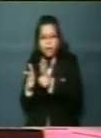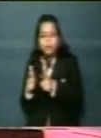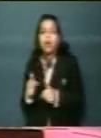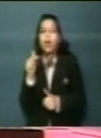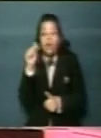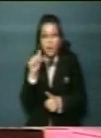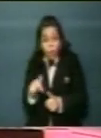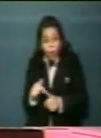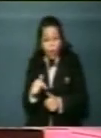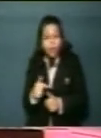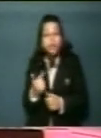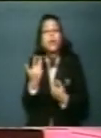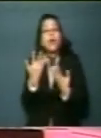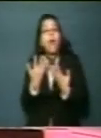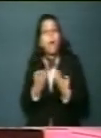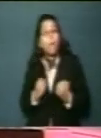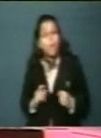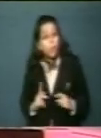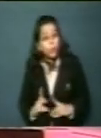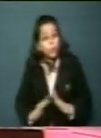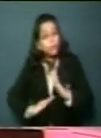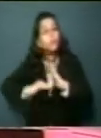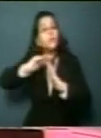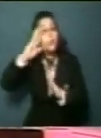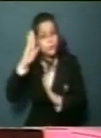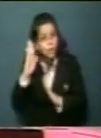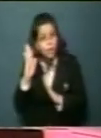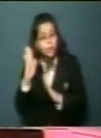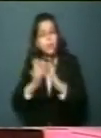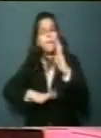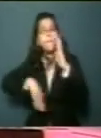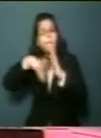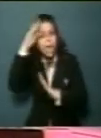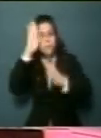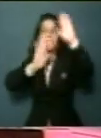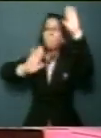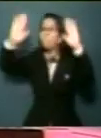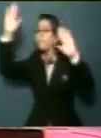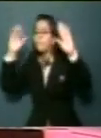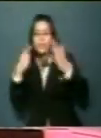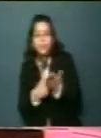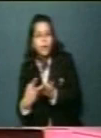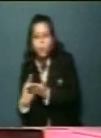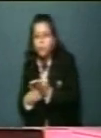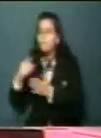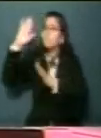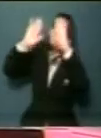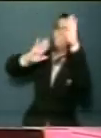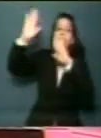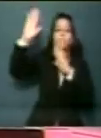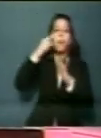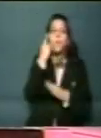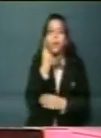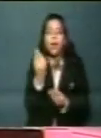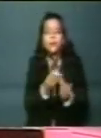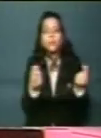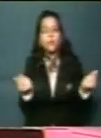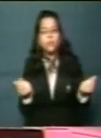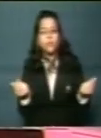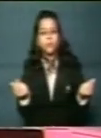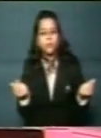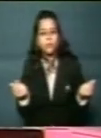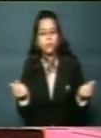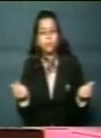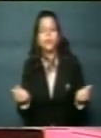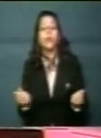reclaman mayores oportunidades y mayor protagonismo en el debate nacional y en la búsqueda de soluciones.